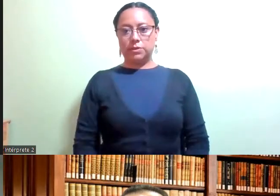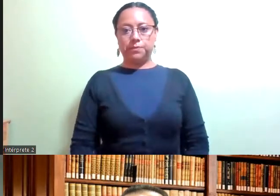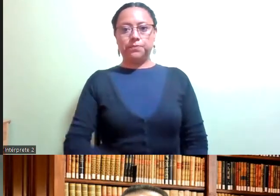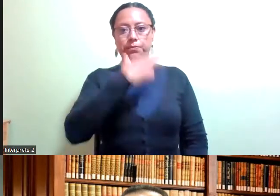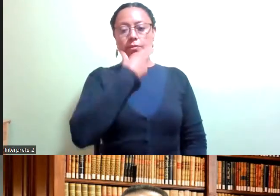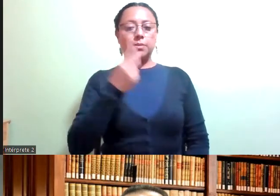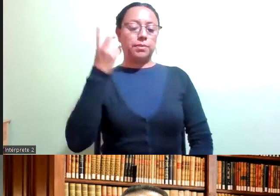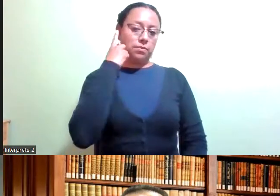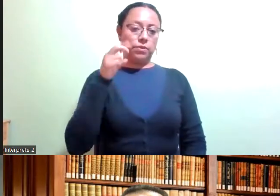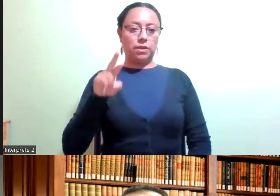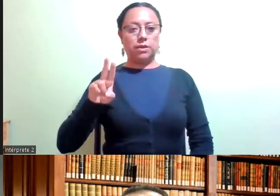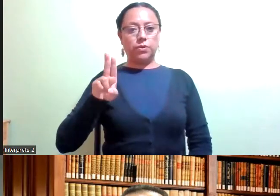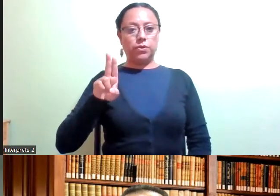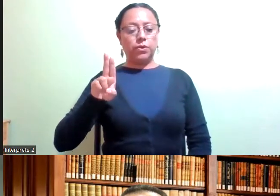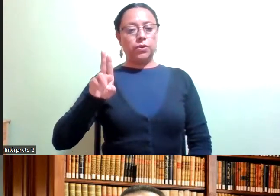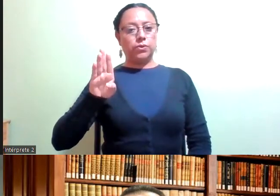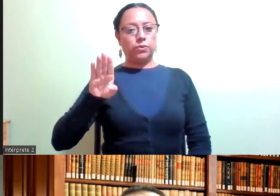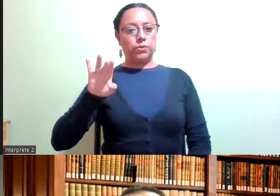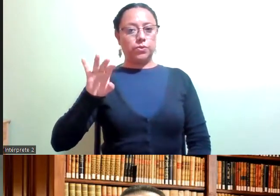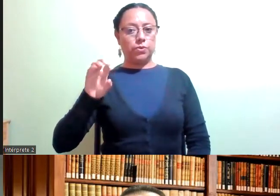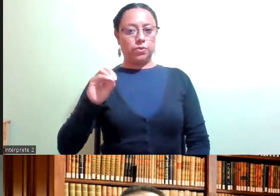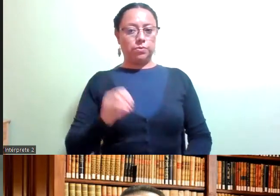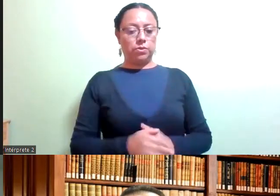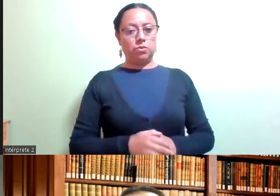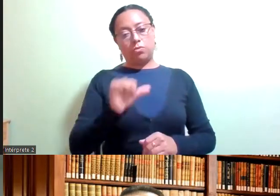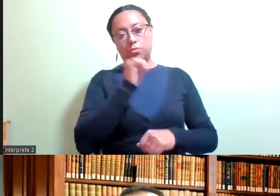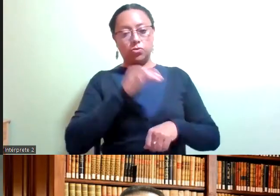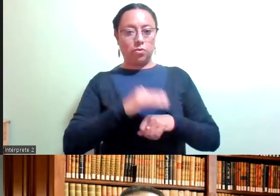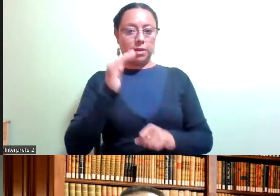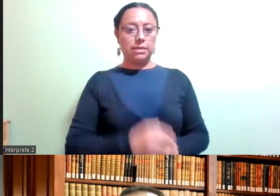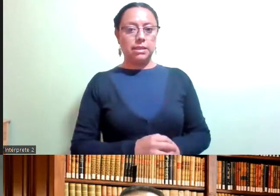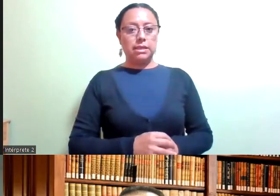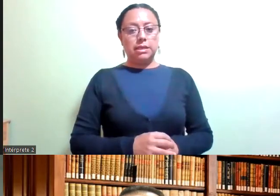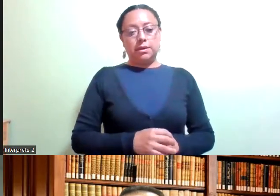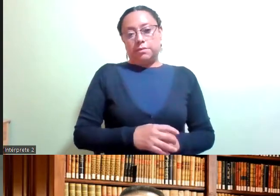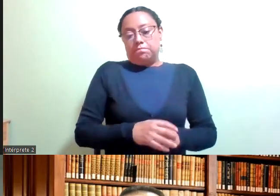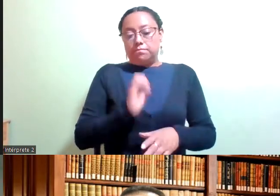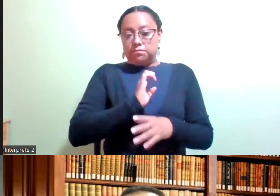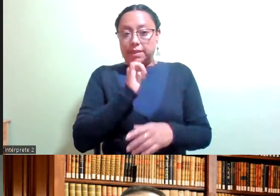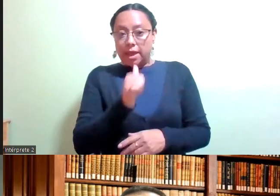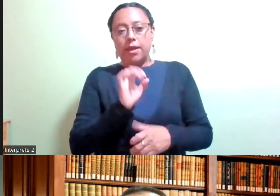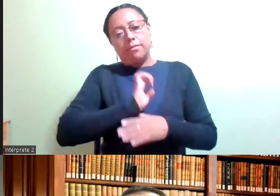voz, quien quiera, y si no, irnos al tema de la votación, por favor.